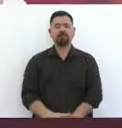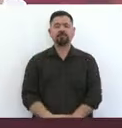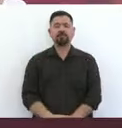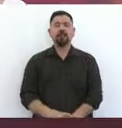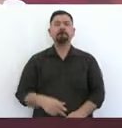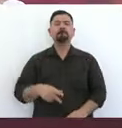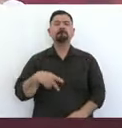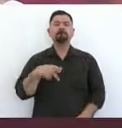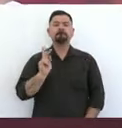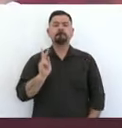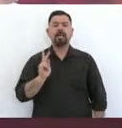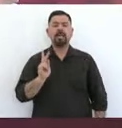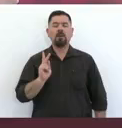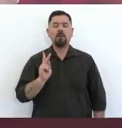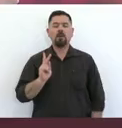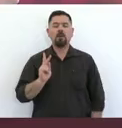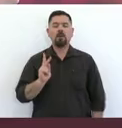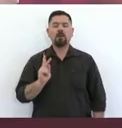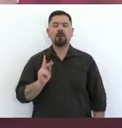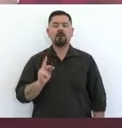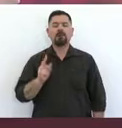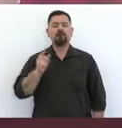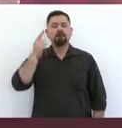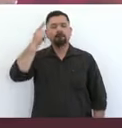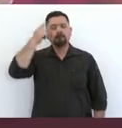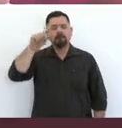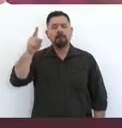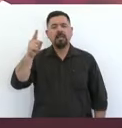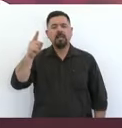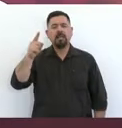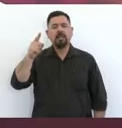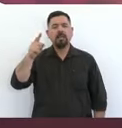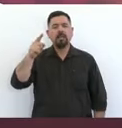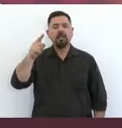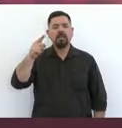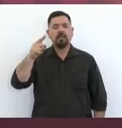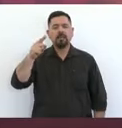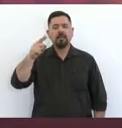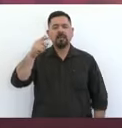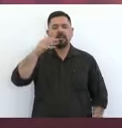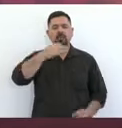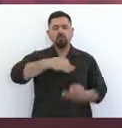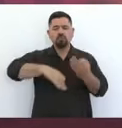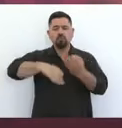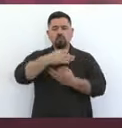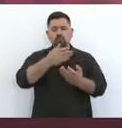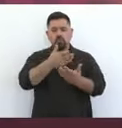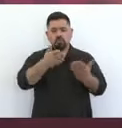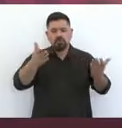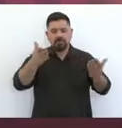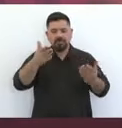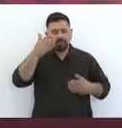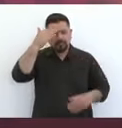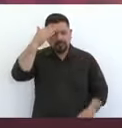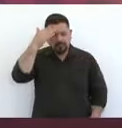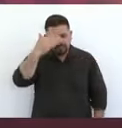pero es para que tengan ustedes una idea.